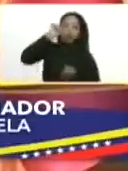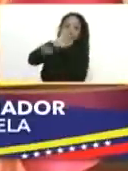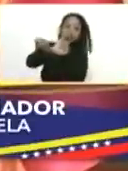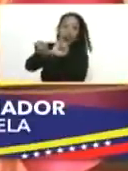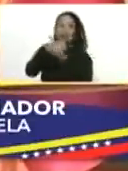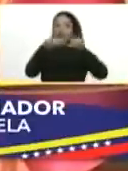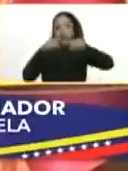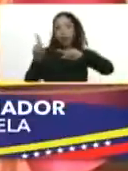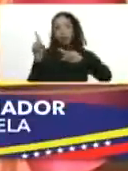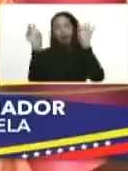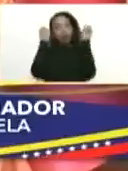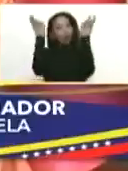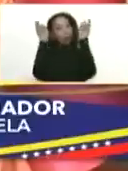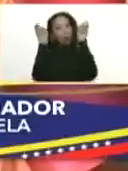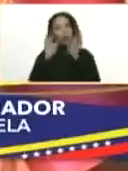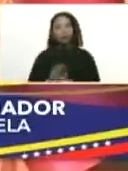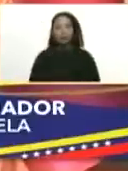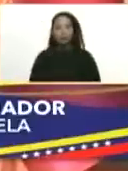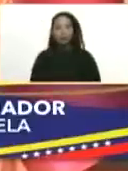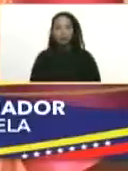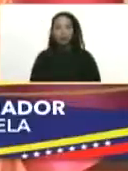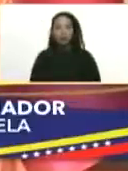distintas expresiones,